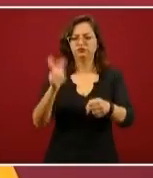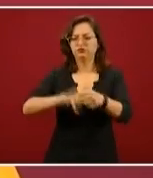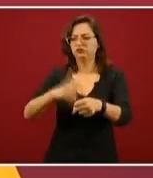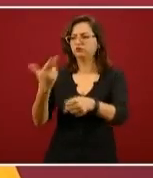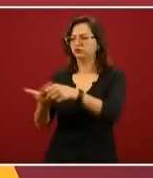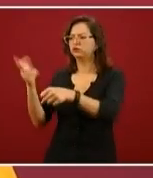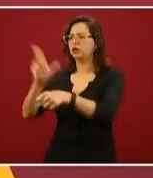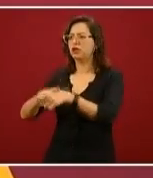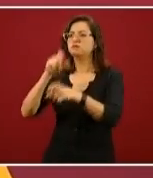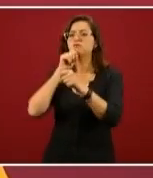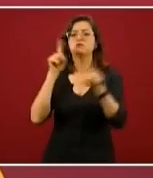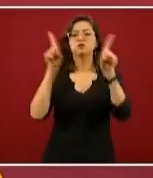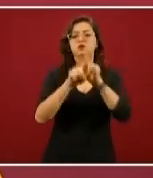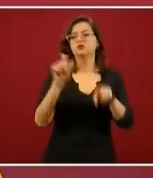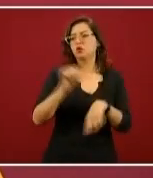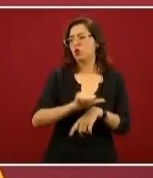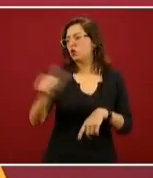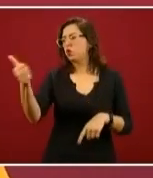que hayamos adaptado